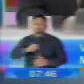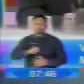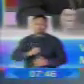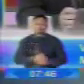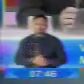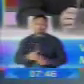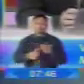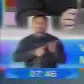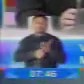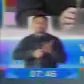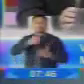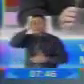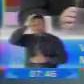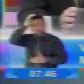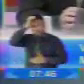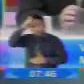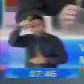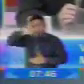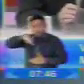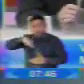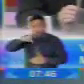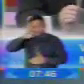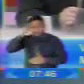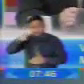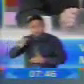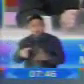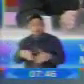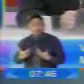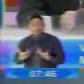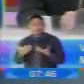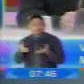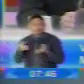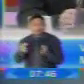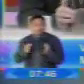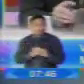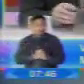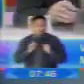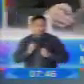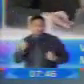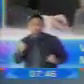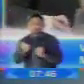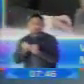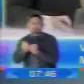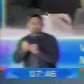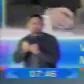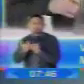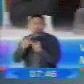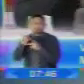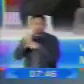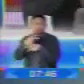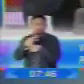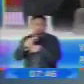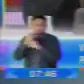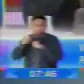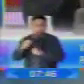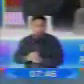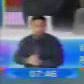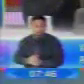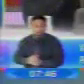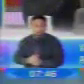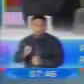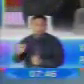funciones del Ministerio de Cultura y Patrimonio es precisamente esa, encontrar maneras de que se pueda seguir produciendo. Es por eso que hemos presentado